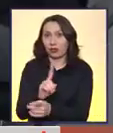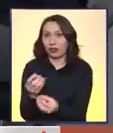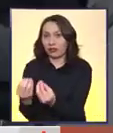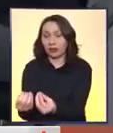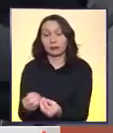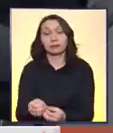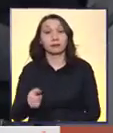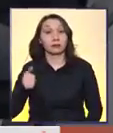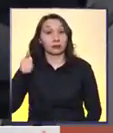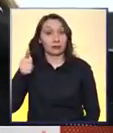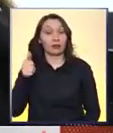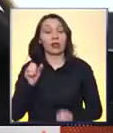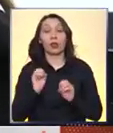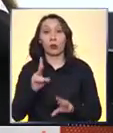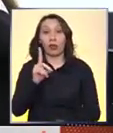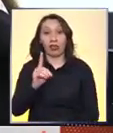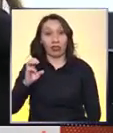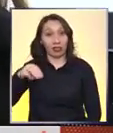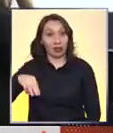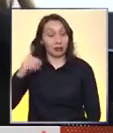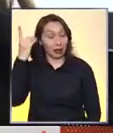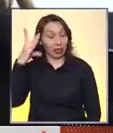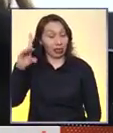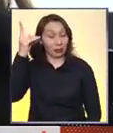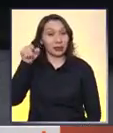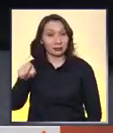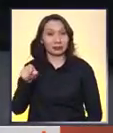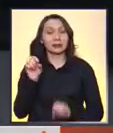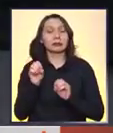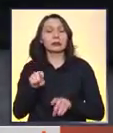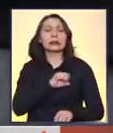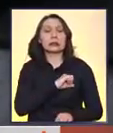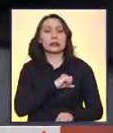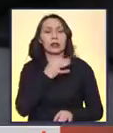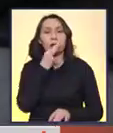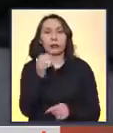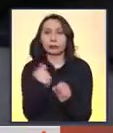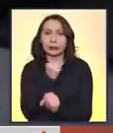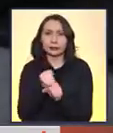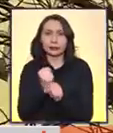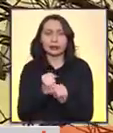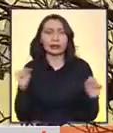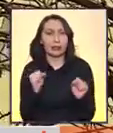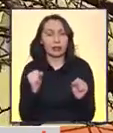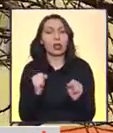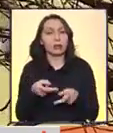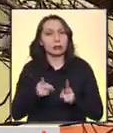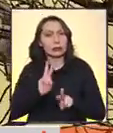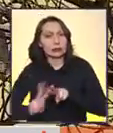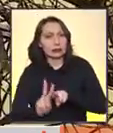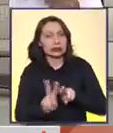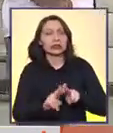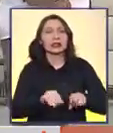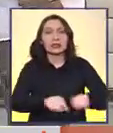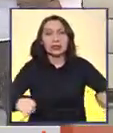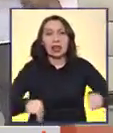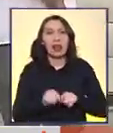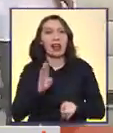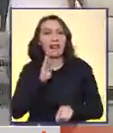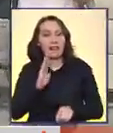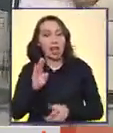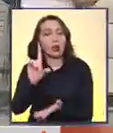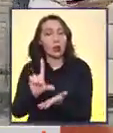la Dirección de Educación de la Municipalidad de Santiago señalan que a pesar de que se trabajó todo el invierno para habilitar salas, baños y espacios para que